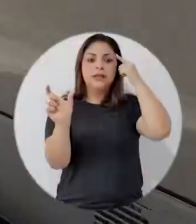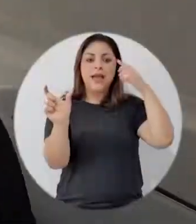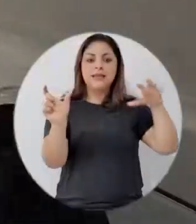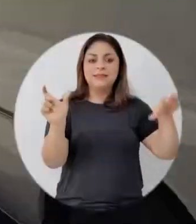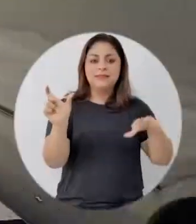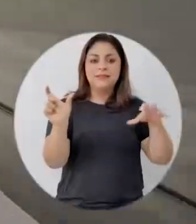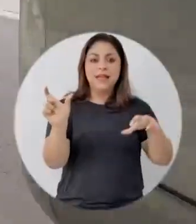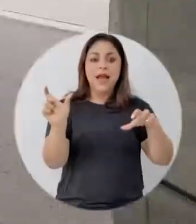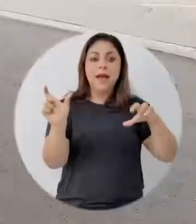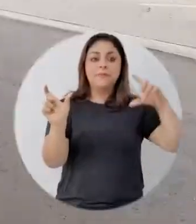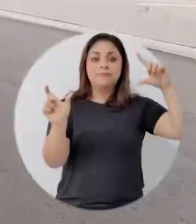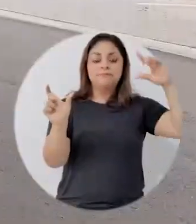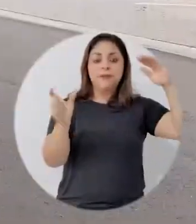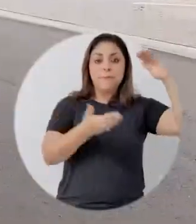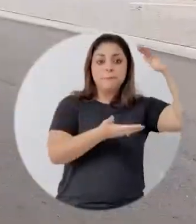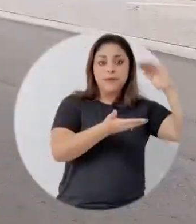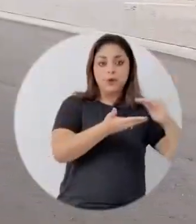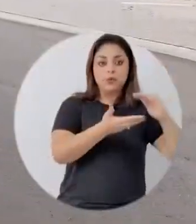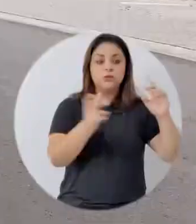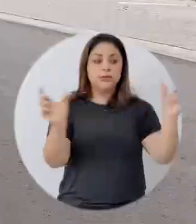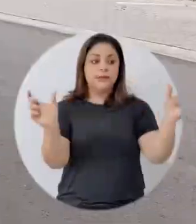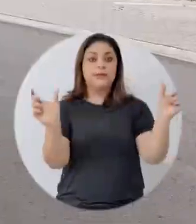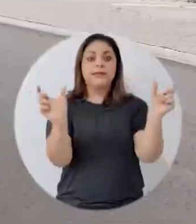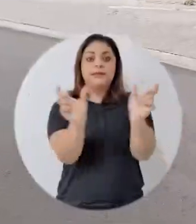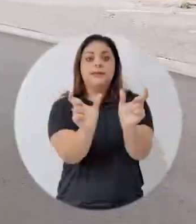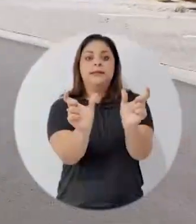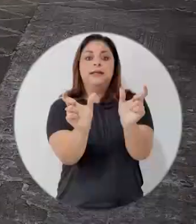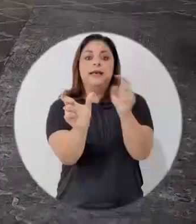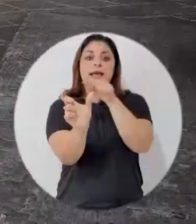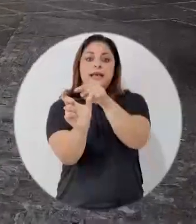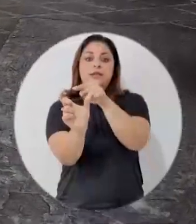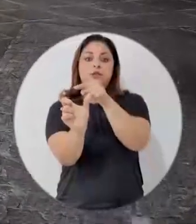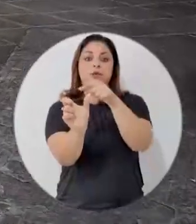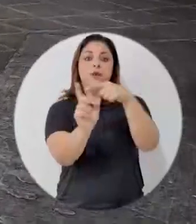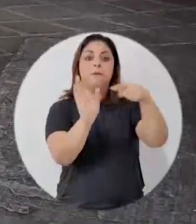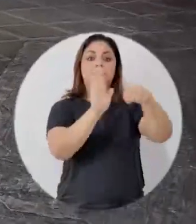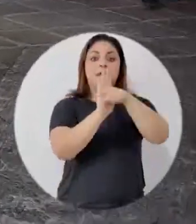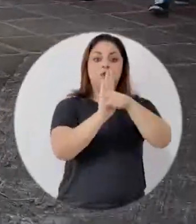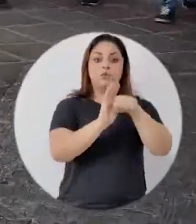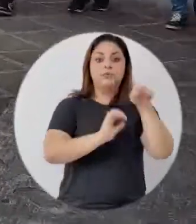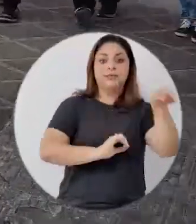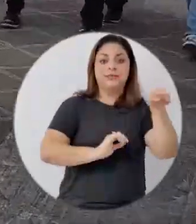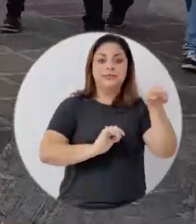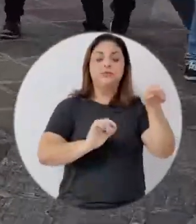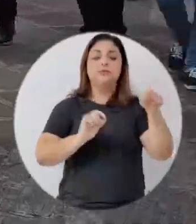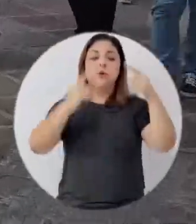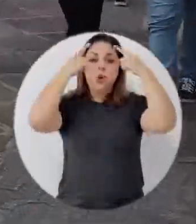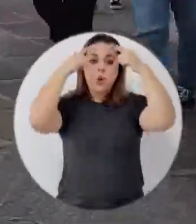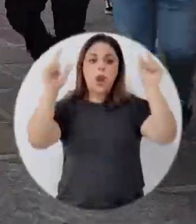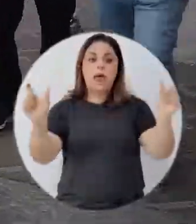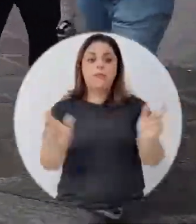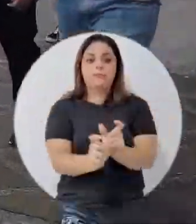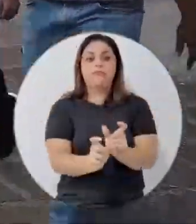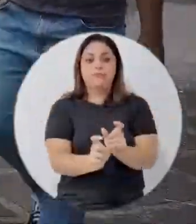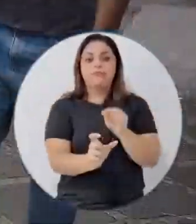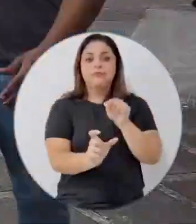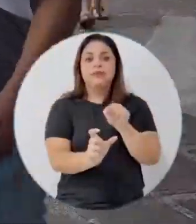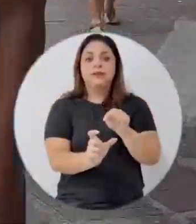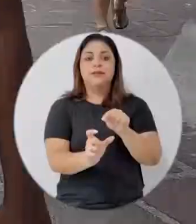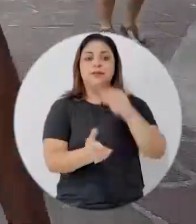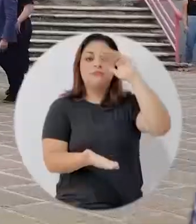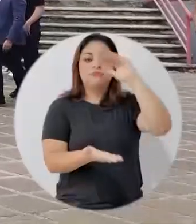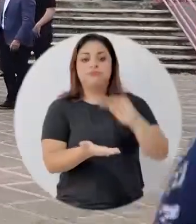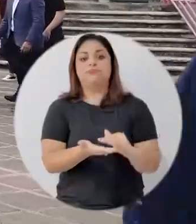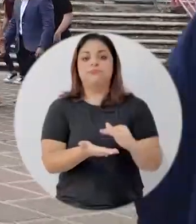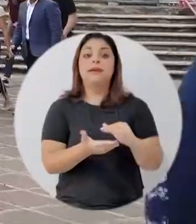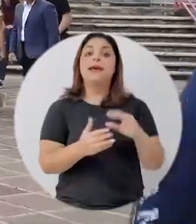compensación que resta. Y el gran objetivo, llevarlo a cero. Eso es la carbono neutralidad. Una estructura que en Costa